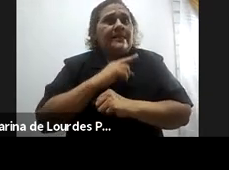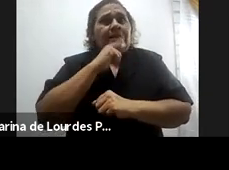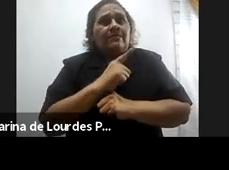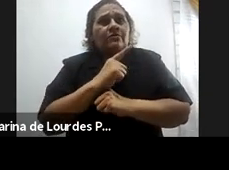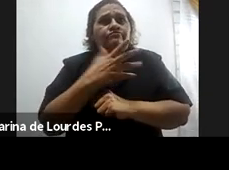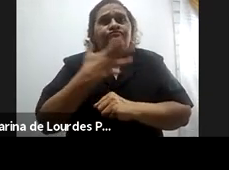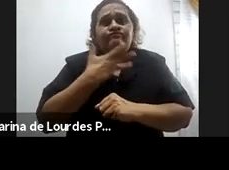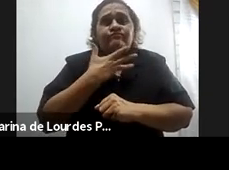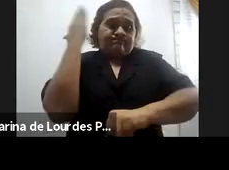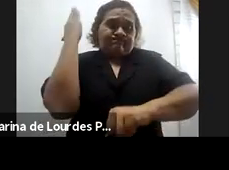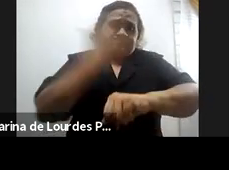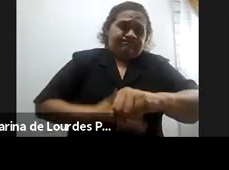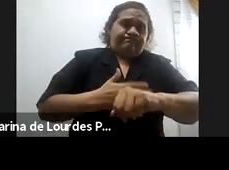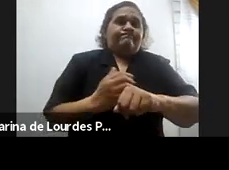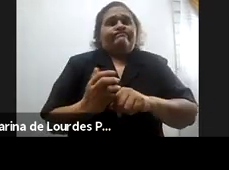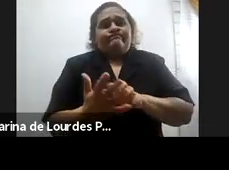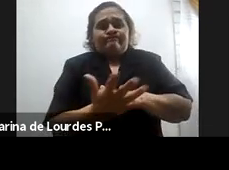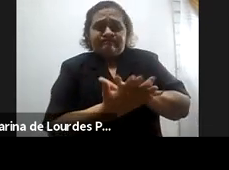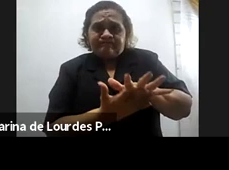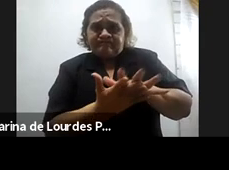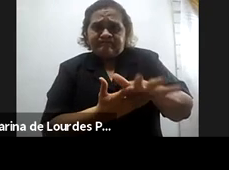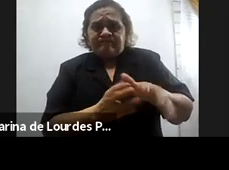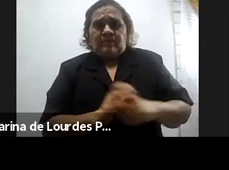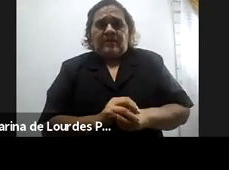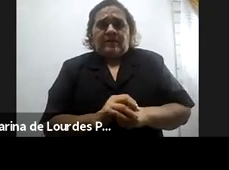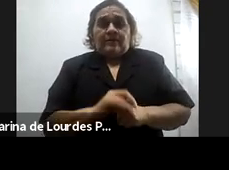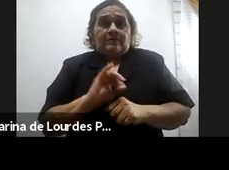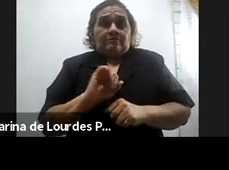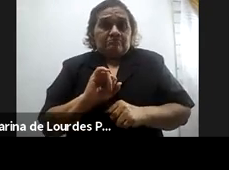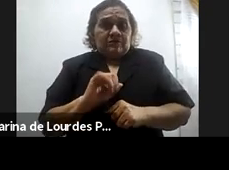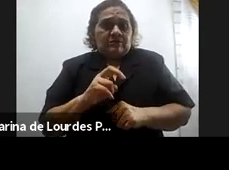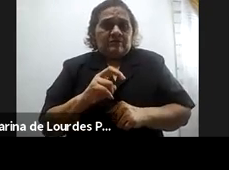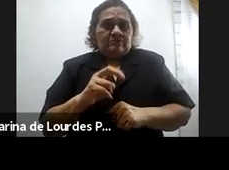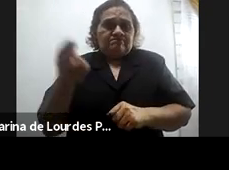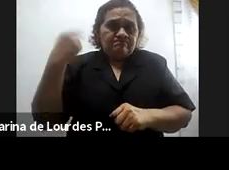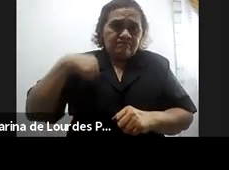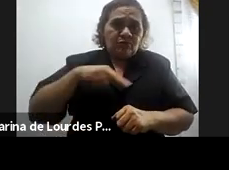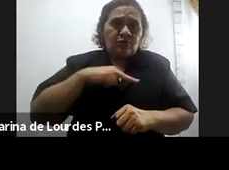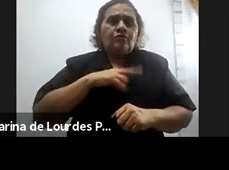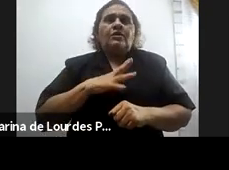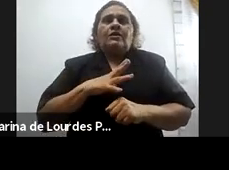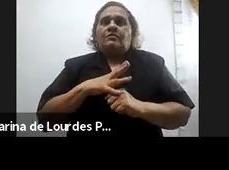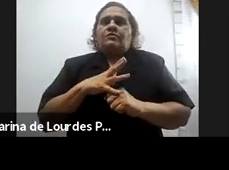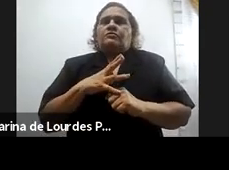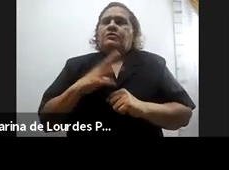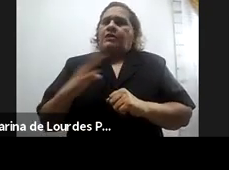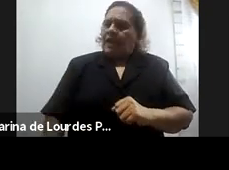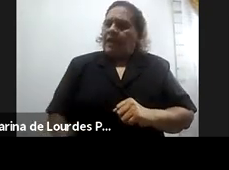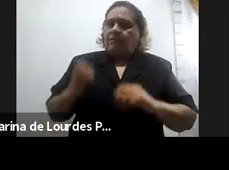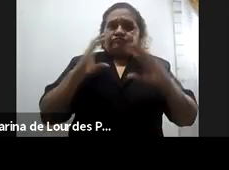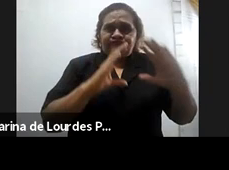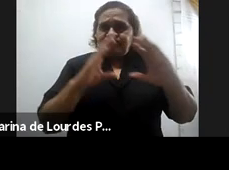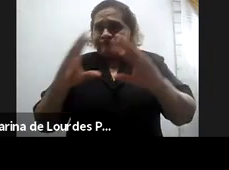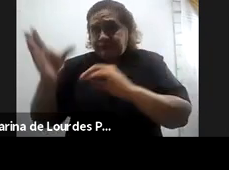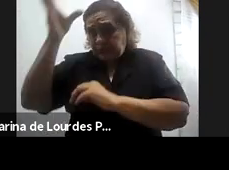alguna amputación, alguna complicación grave. Si nosotros hacemos el esfuerzo,